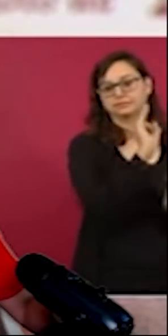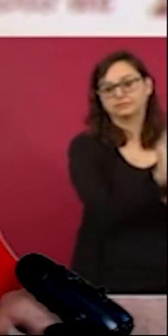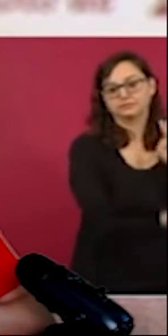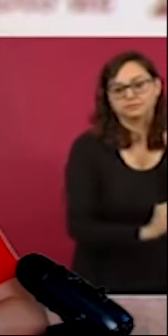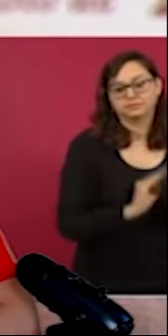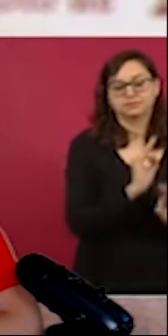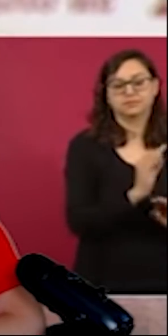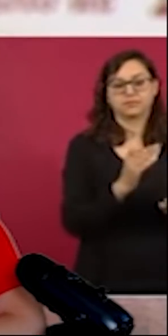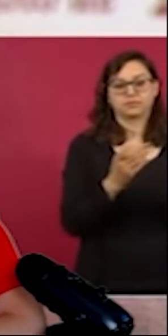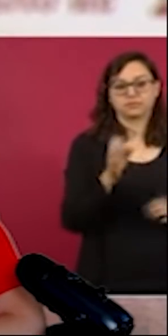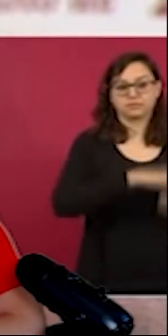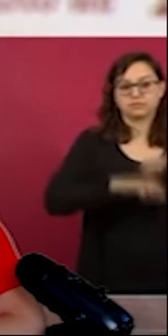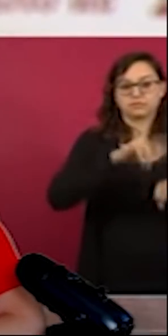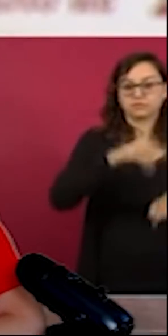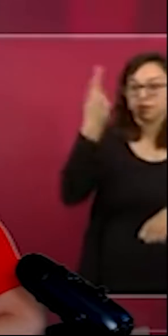alinearse.